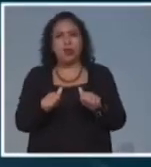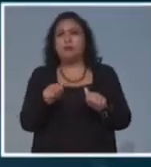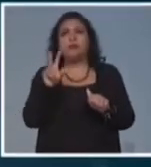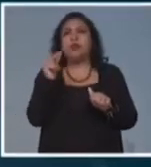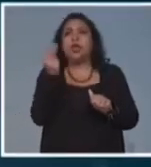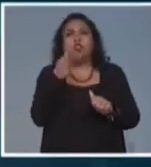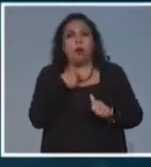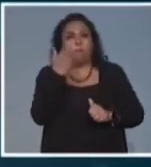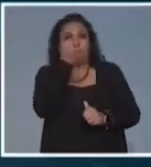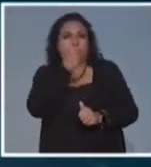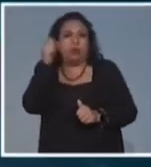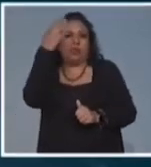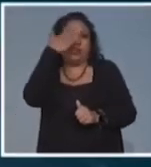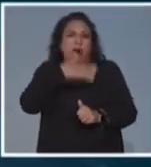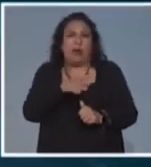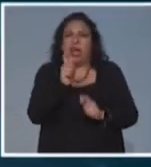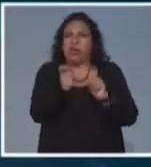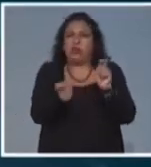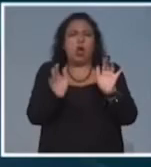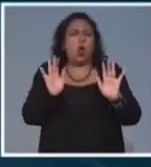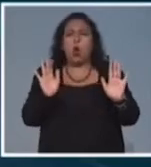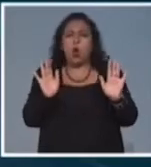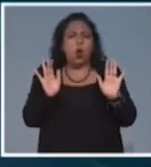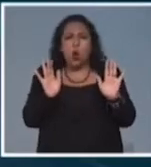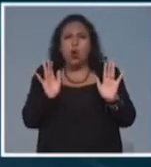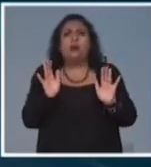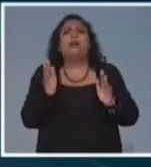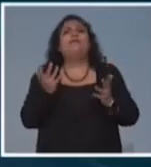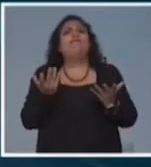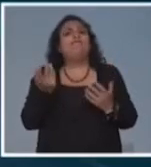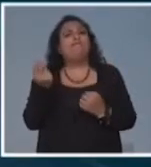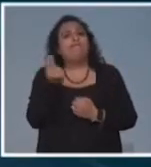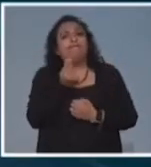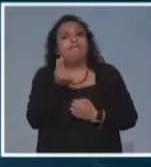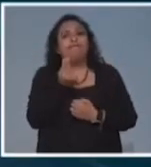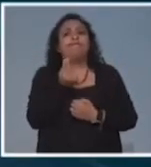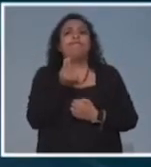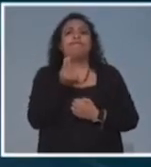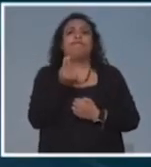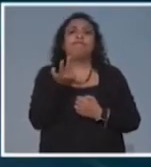ser conocedores, tenemos que ser unos